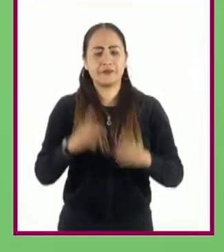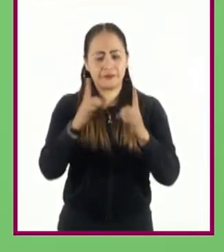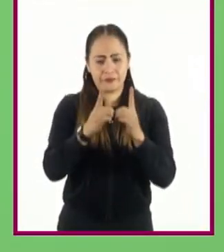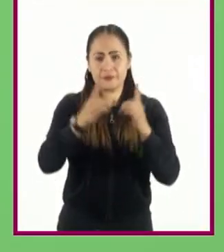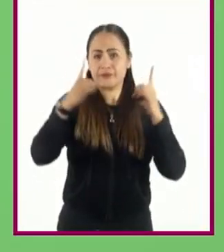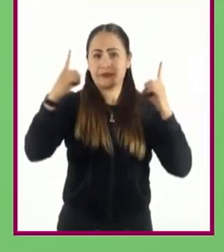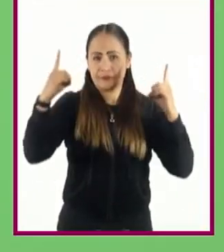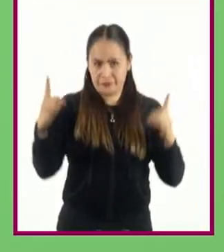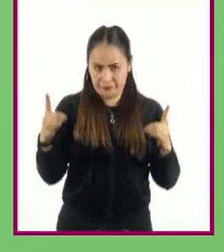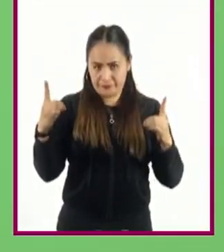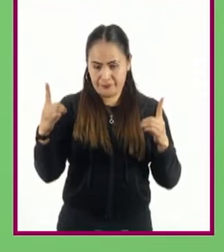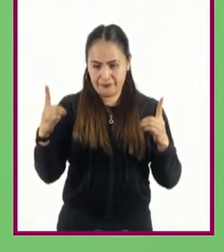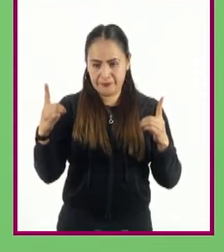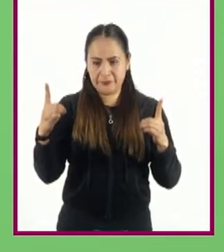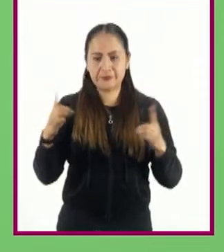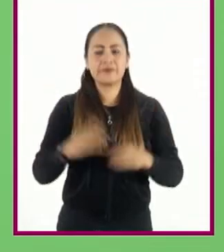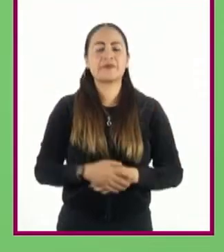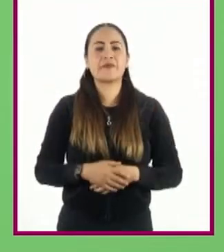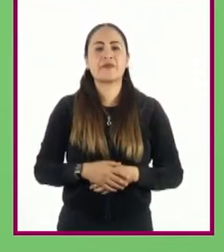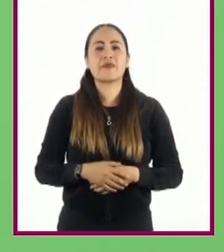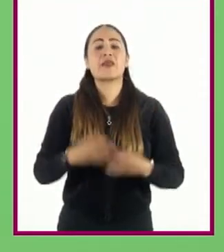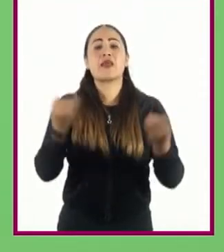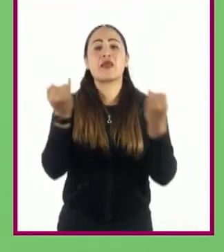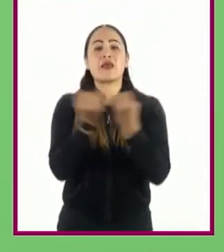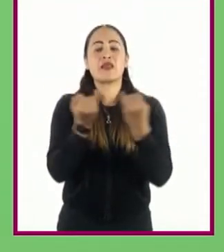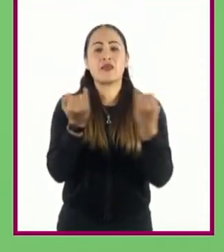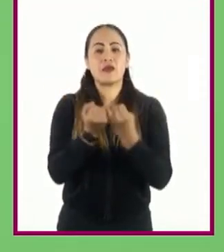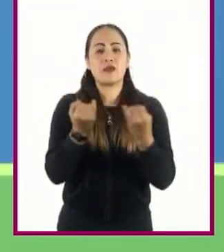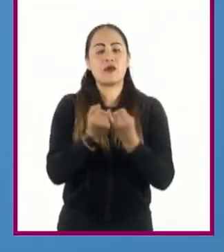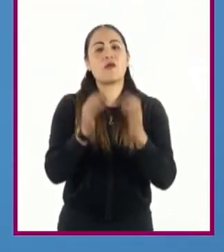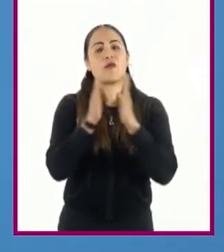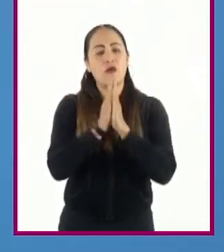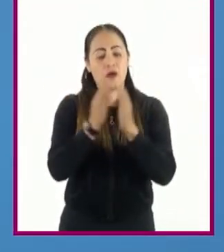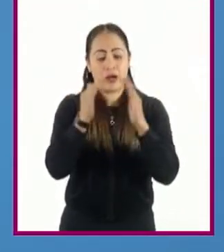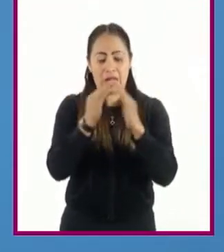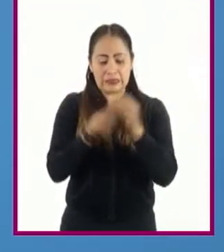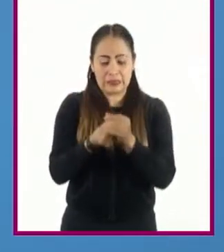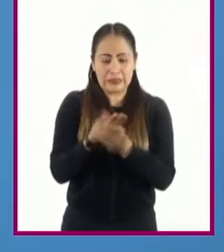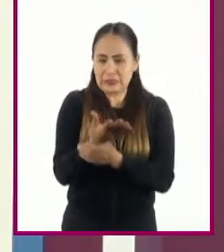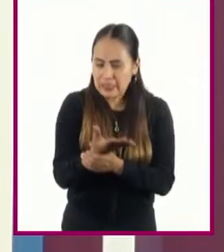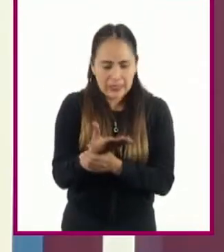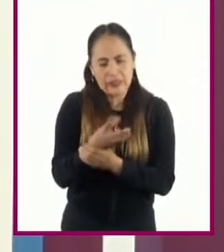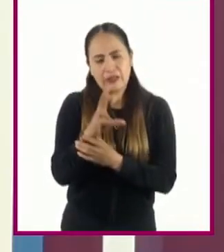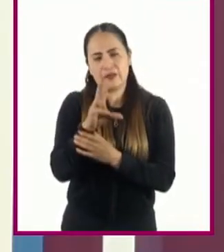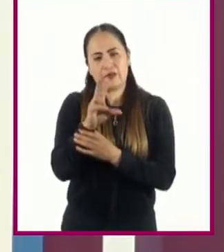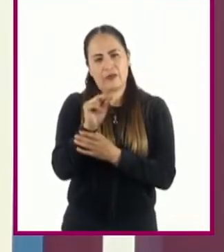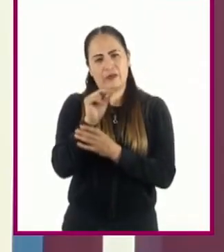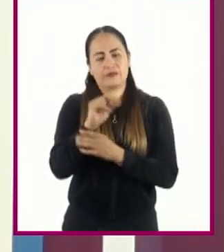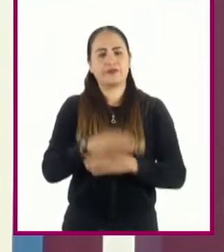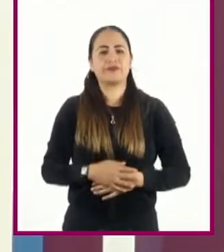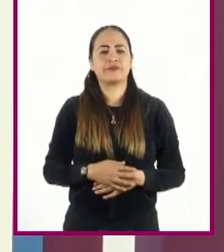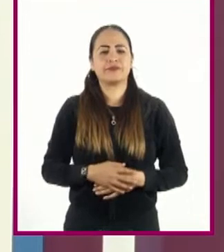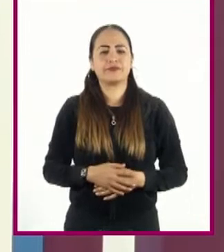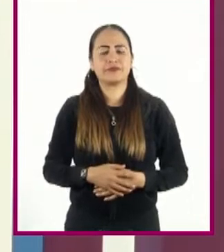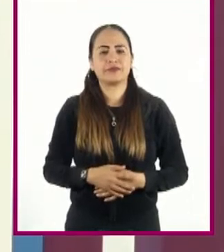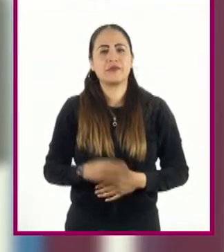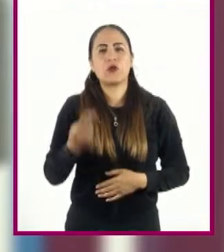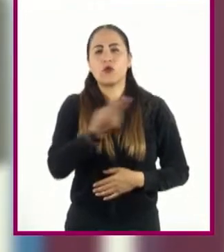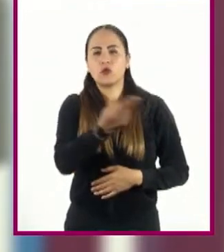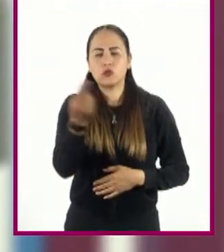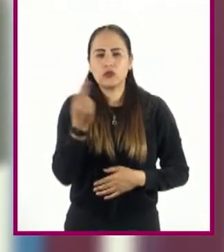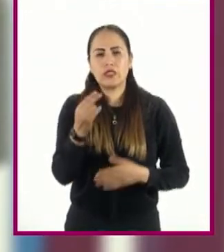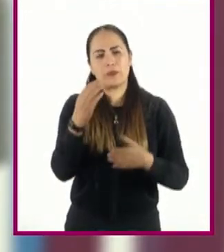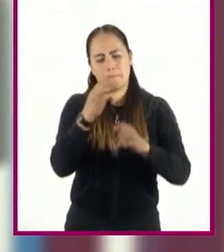la sana distancia y en la medida de lo posible eviten salir de casa. Deberán tener a la mano